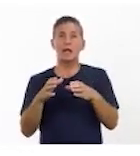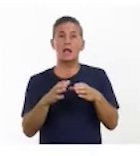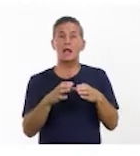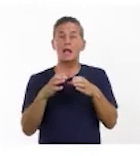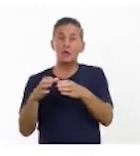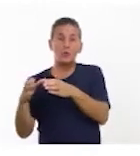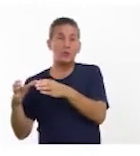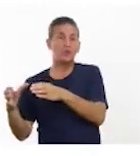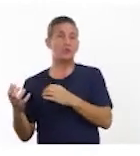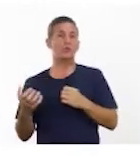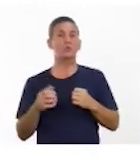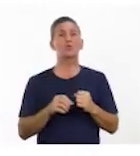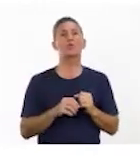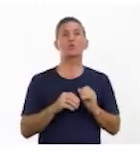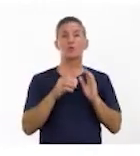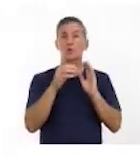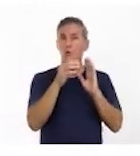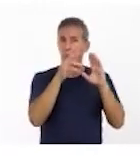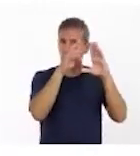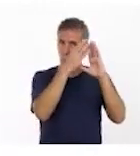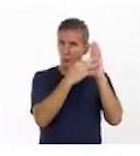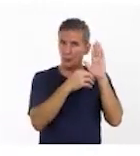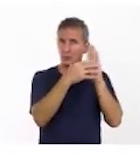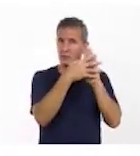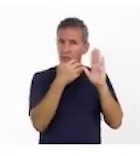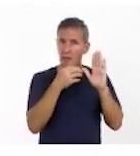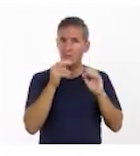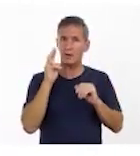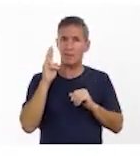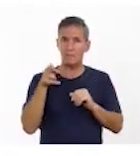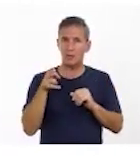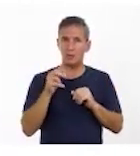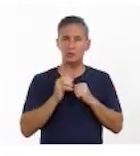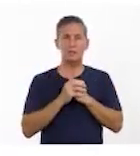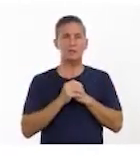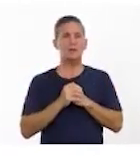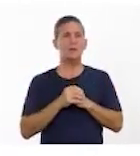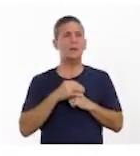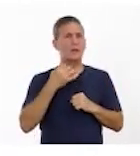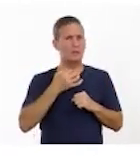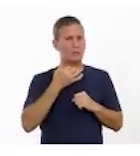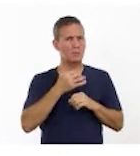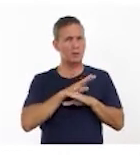y períodos de la tabla periódica. También se explicó.